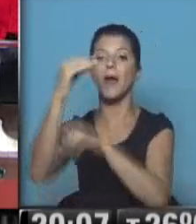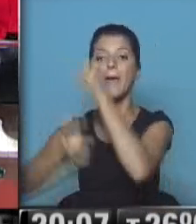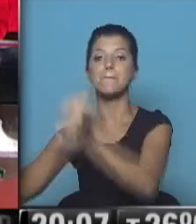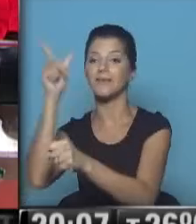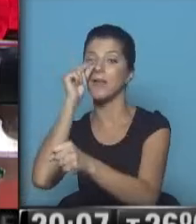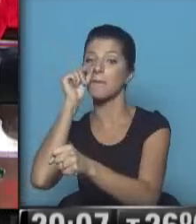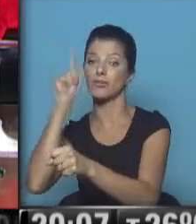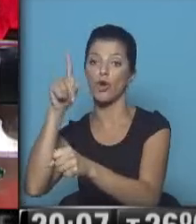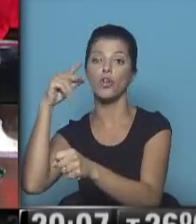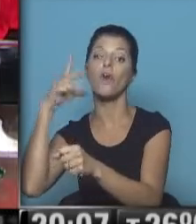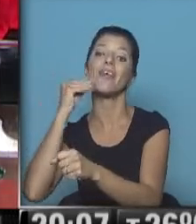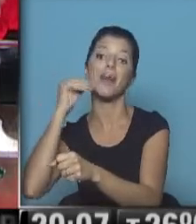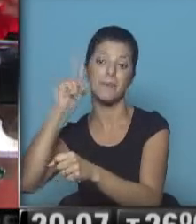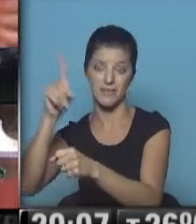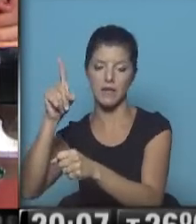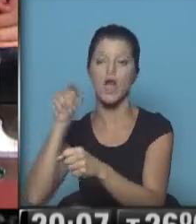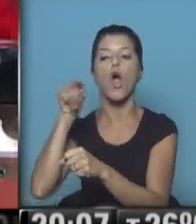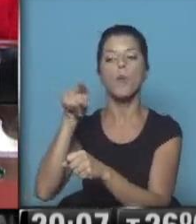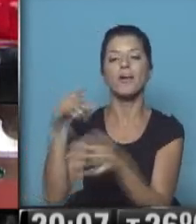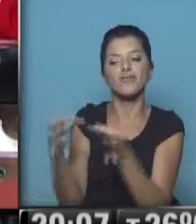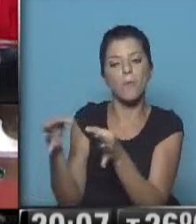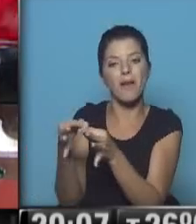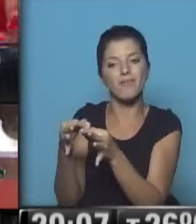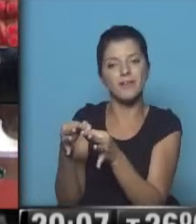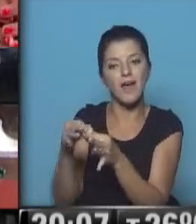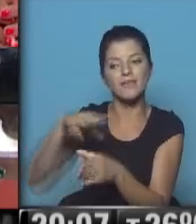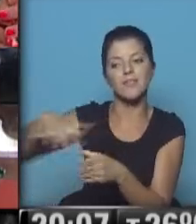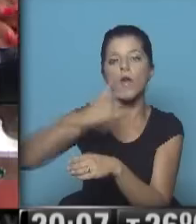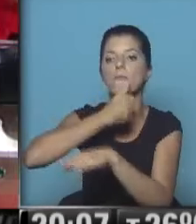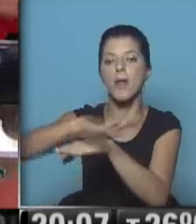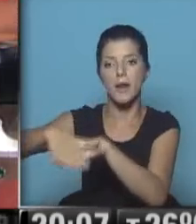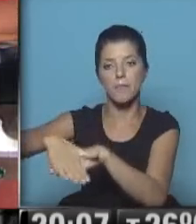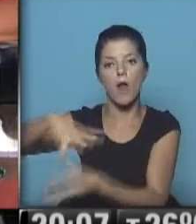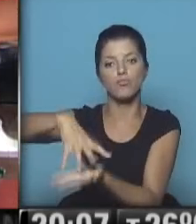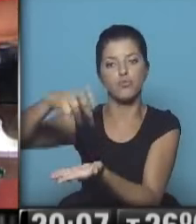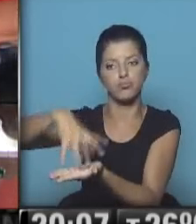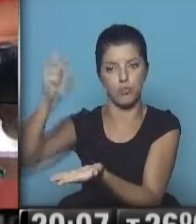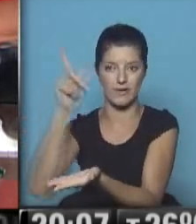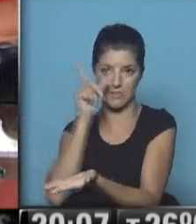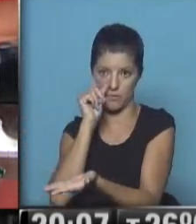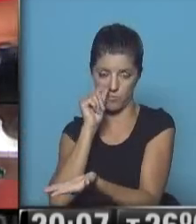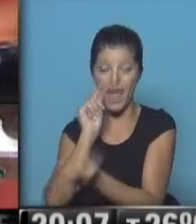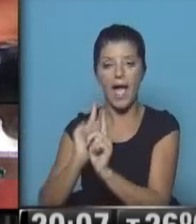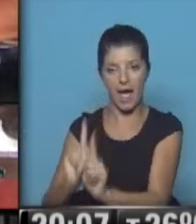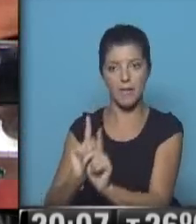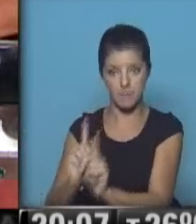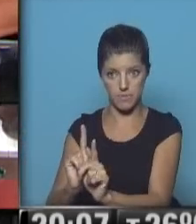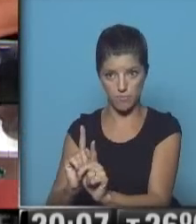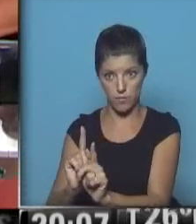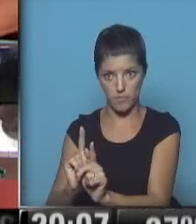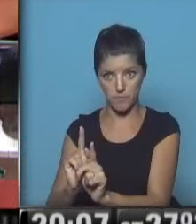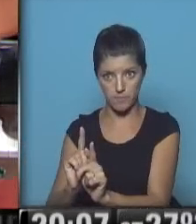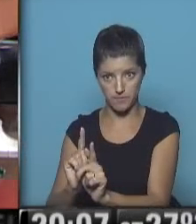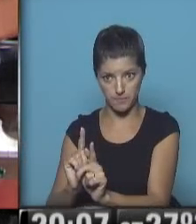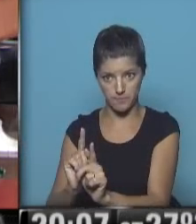por el trabajo de exploración en las malvinas territorio ocupado recordemos va a ser tierra del fuego finalmente donde va a radicarse y va a actuar la